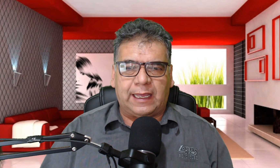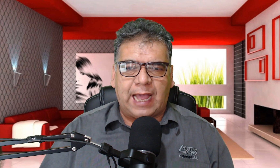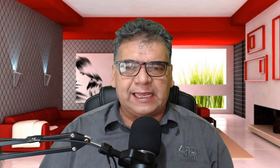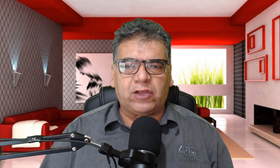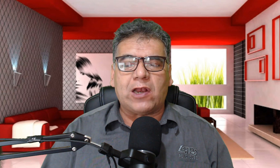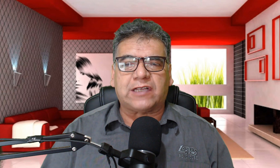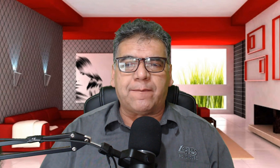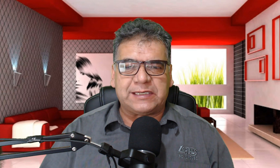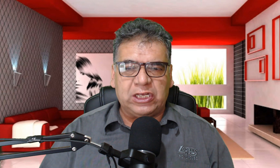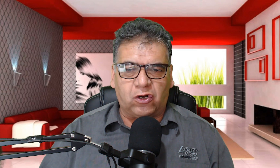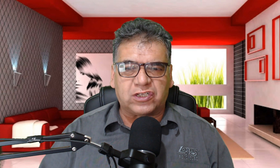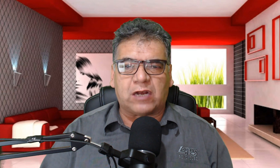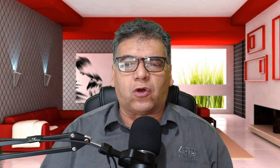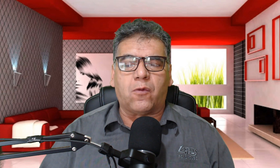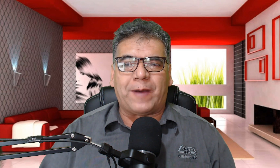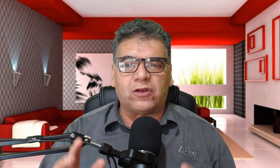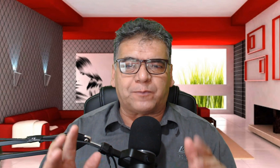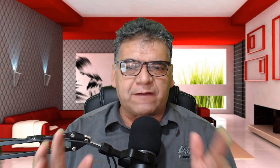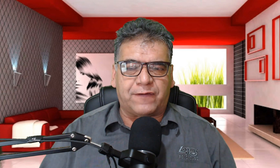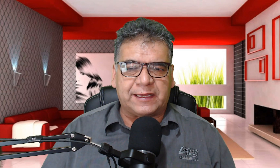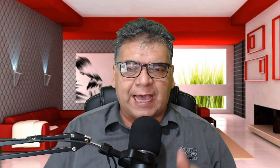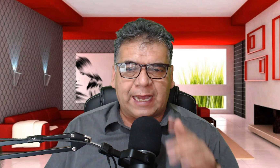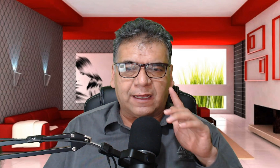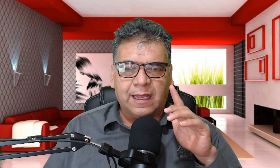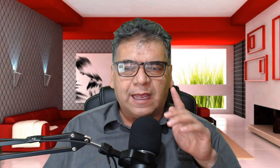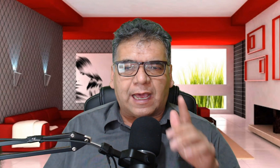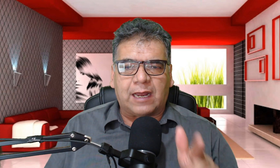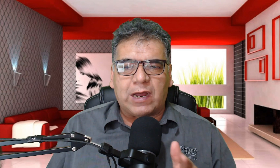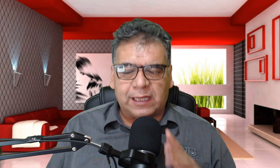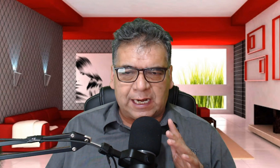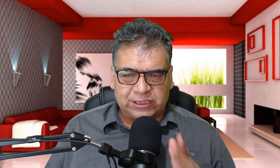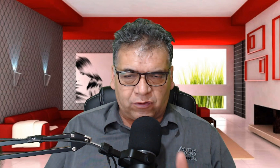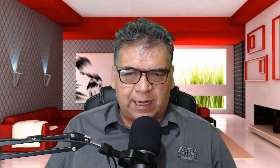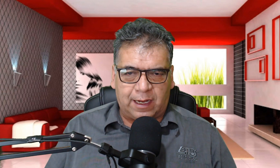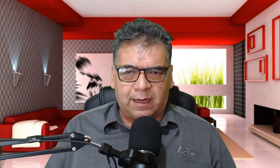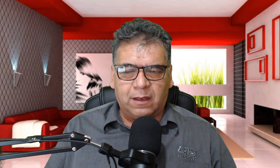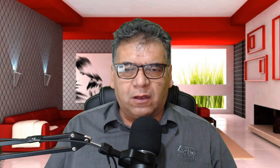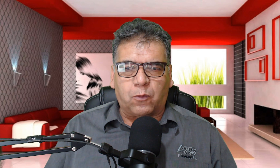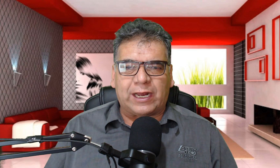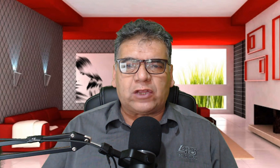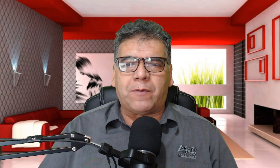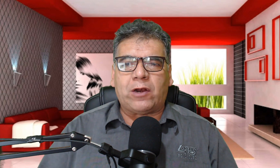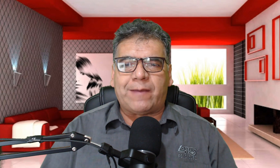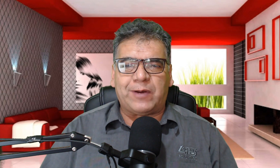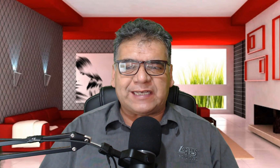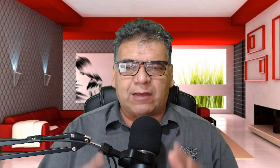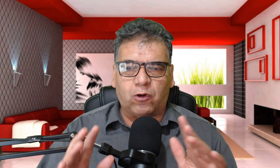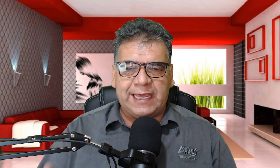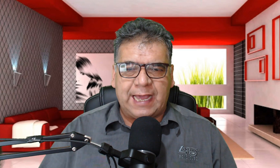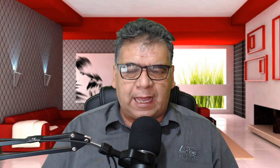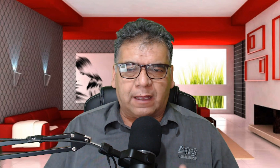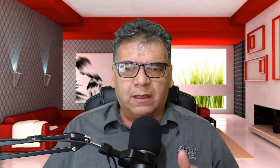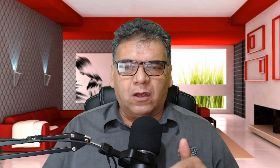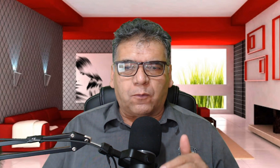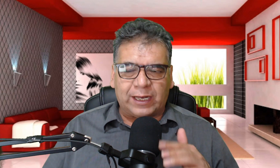gente, agitó a los campesinos, los armó con palos para enfrentar a la Guardia Nacional, porque tomaron la presa La